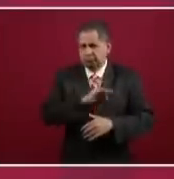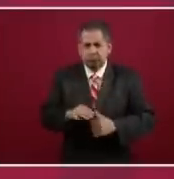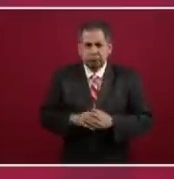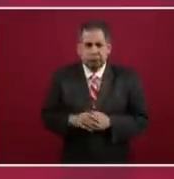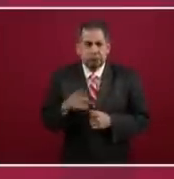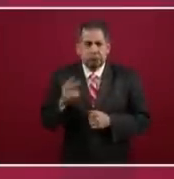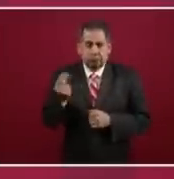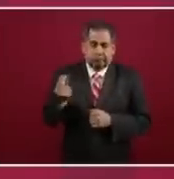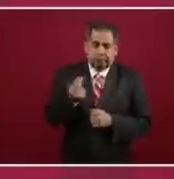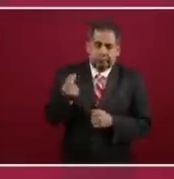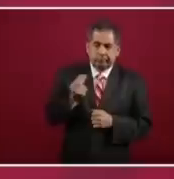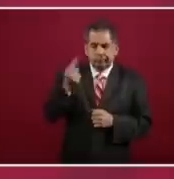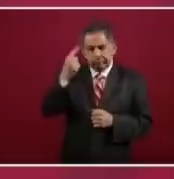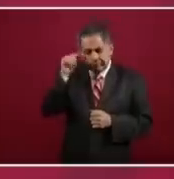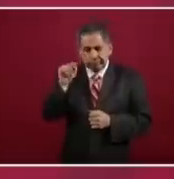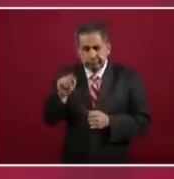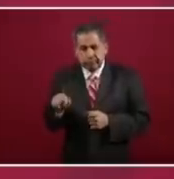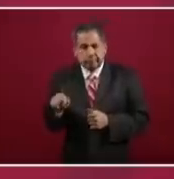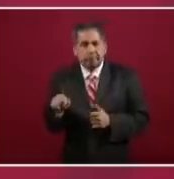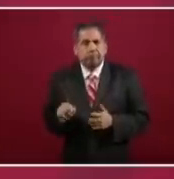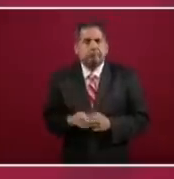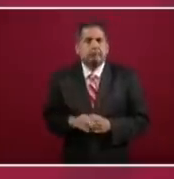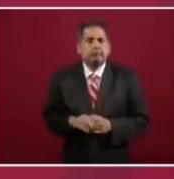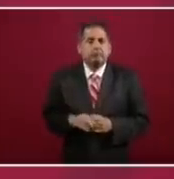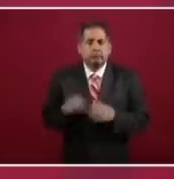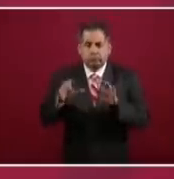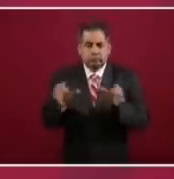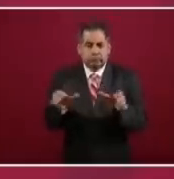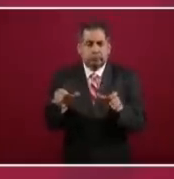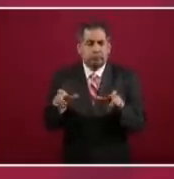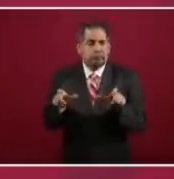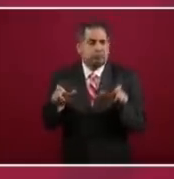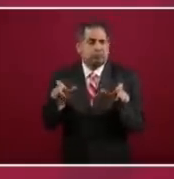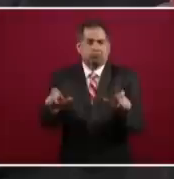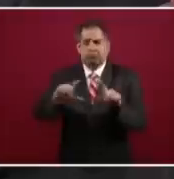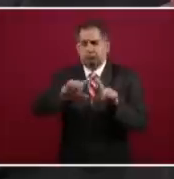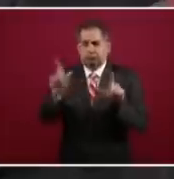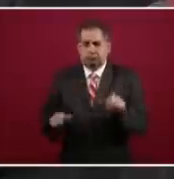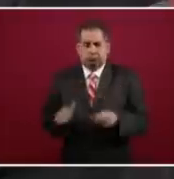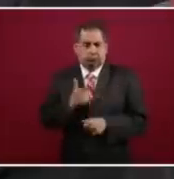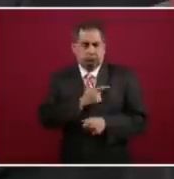se necesitan en la guardia nacional